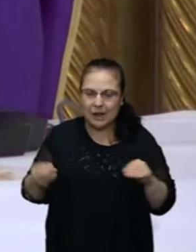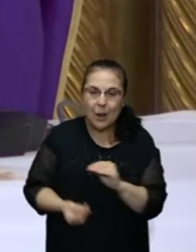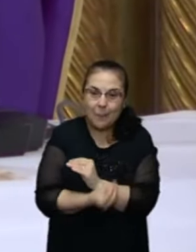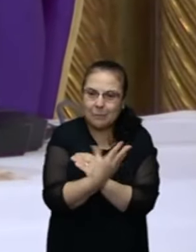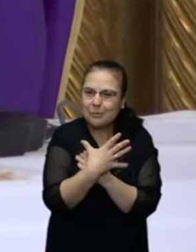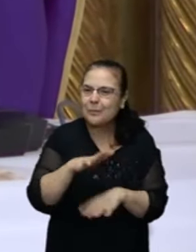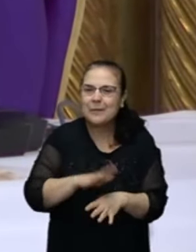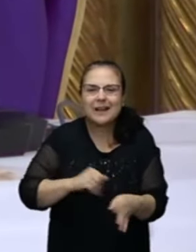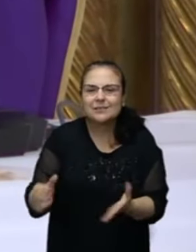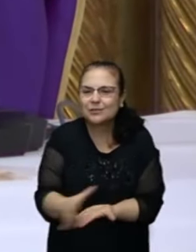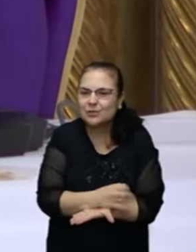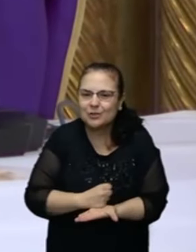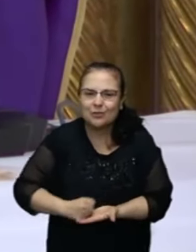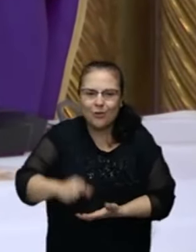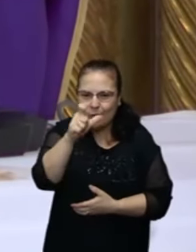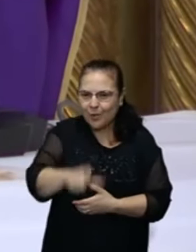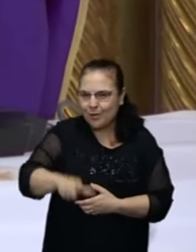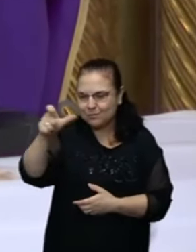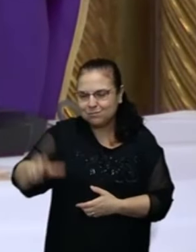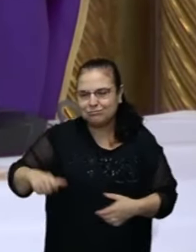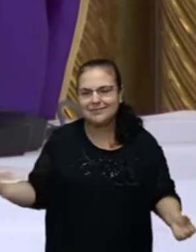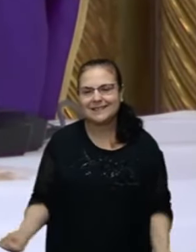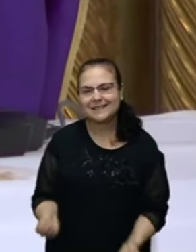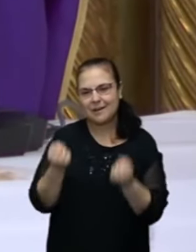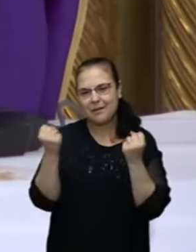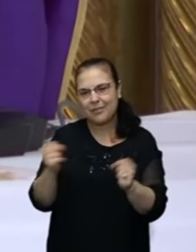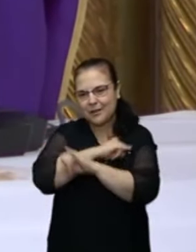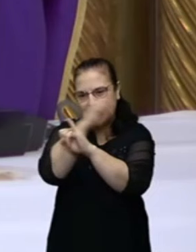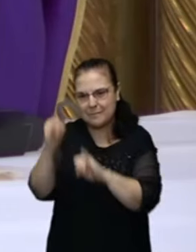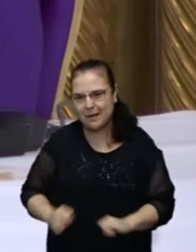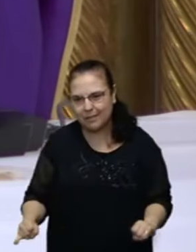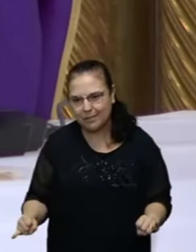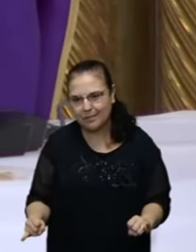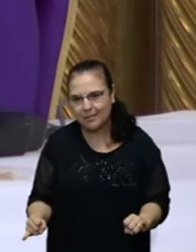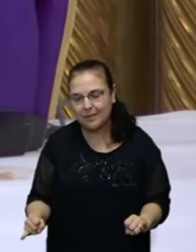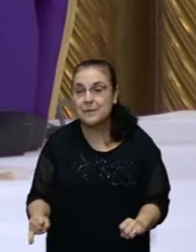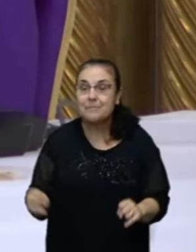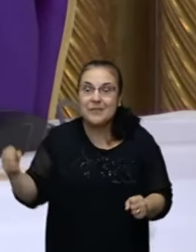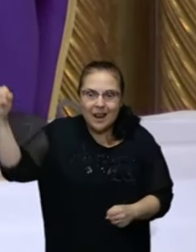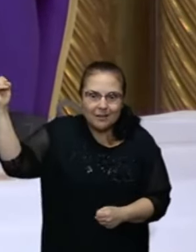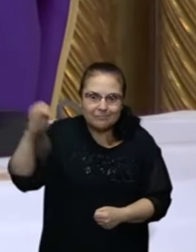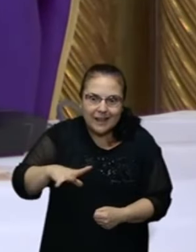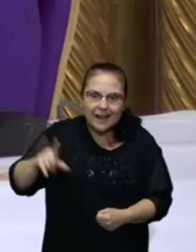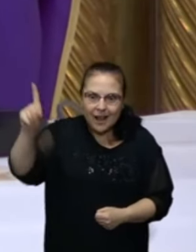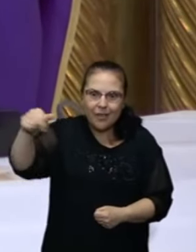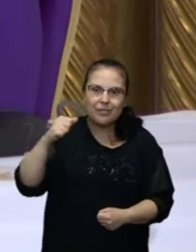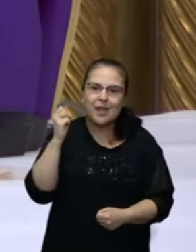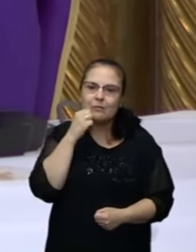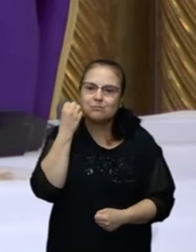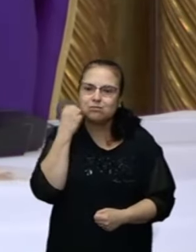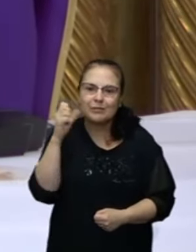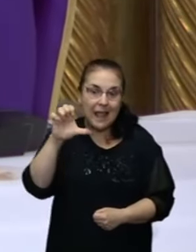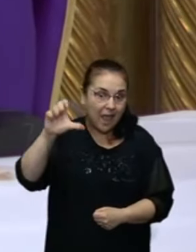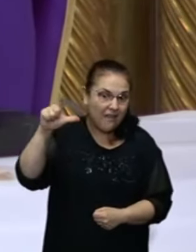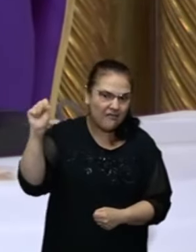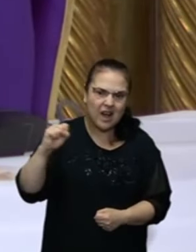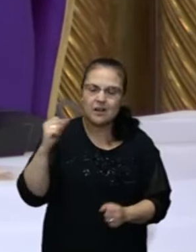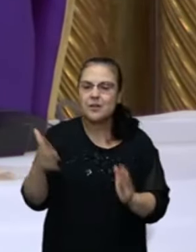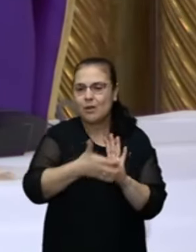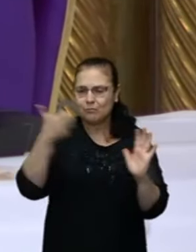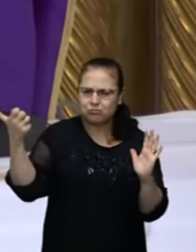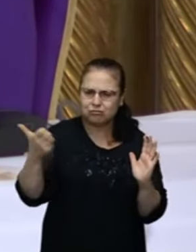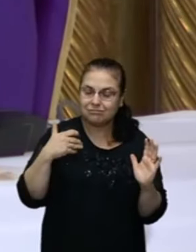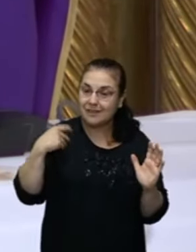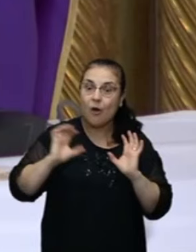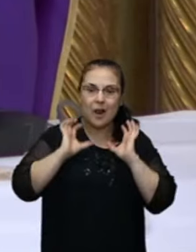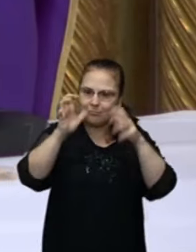el género humano la salvación y la paz. La gracia que Eva nos arrebató nos ha sido